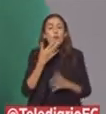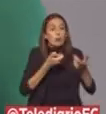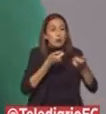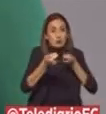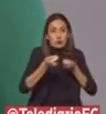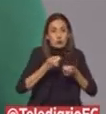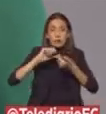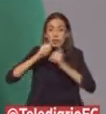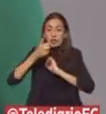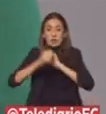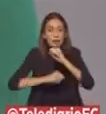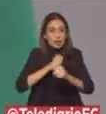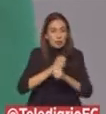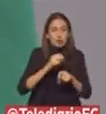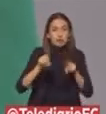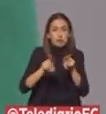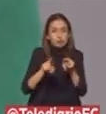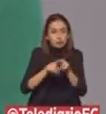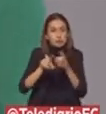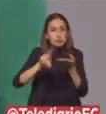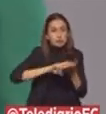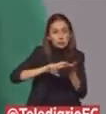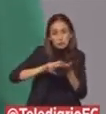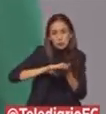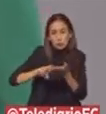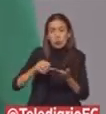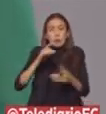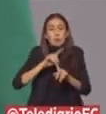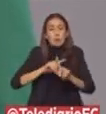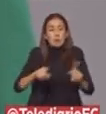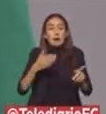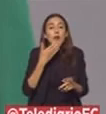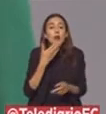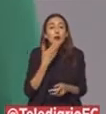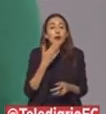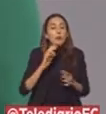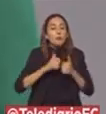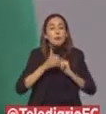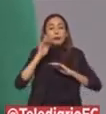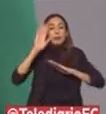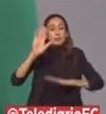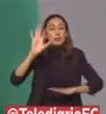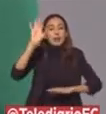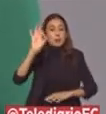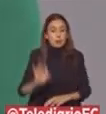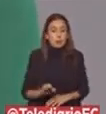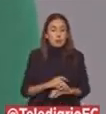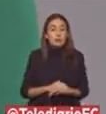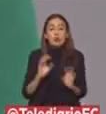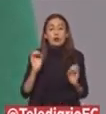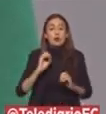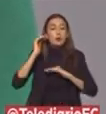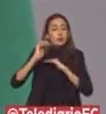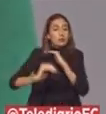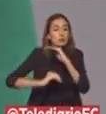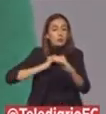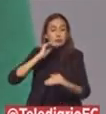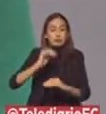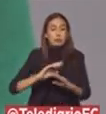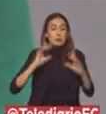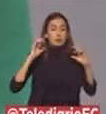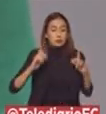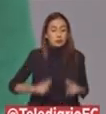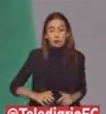cada año vemos reuniones similares que se realizan pero nos preguntamos como ciudadanos que tanto se cumple que tanto se avance en materia de